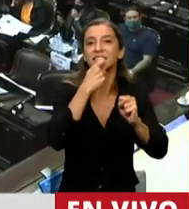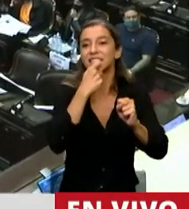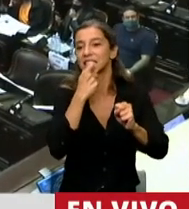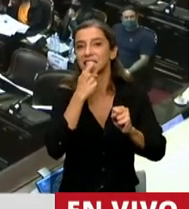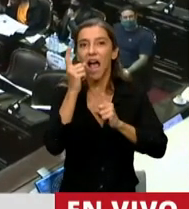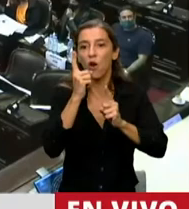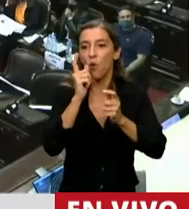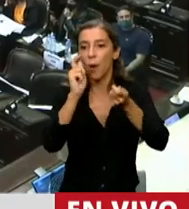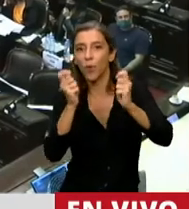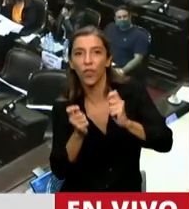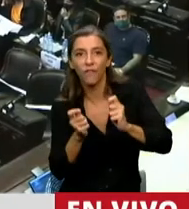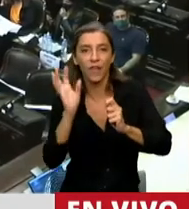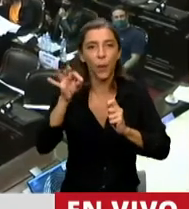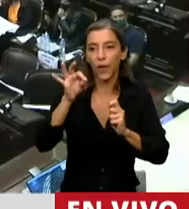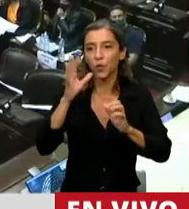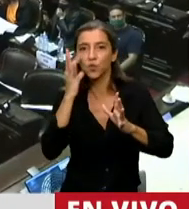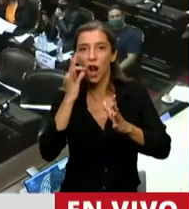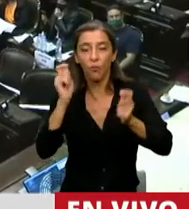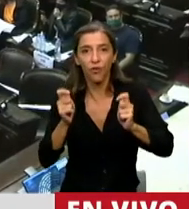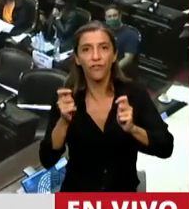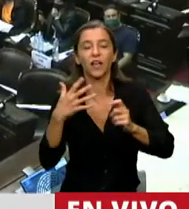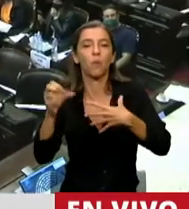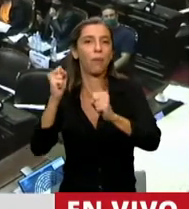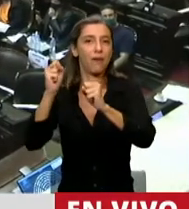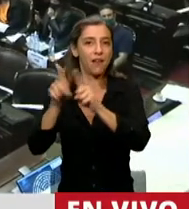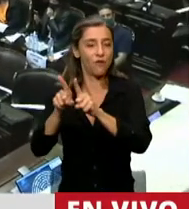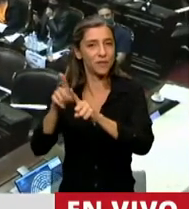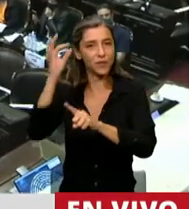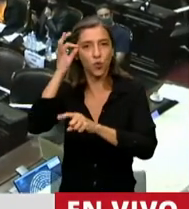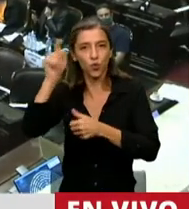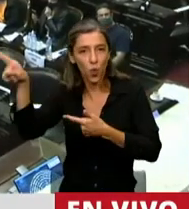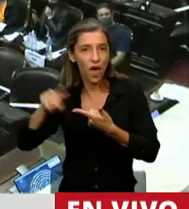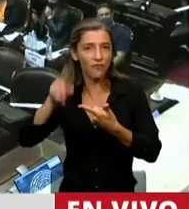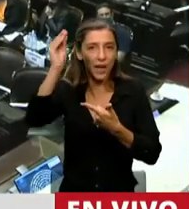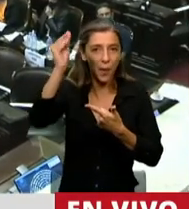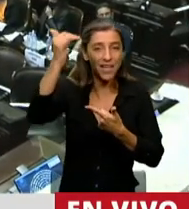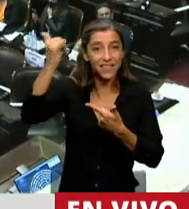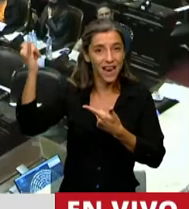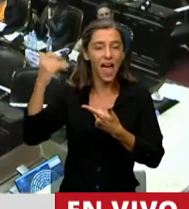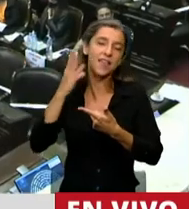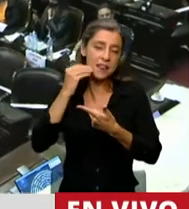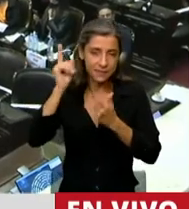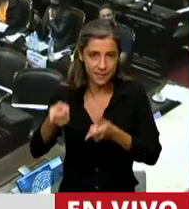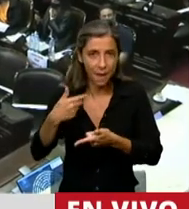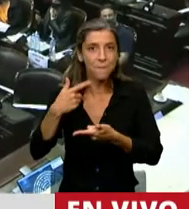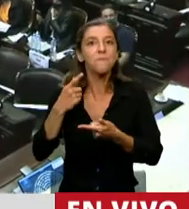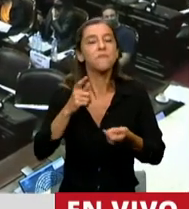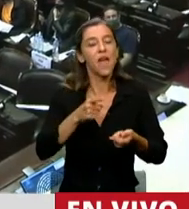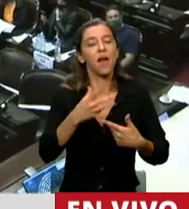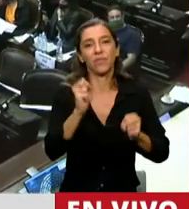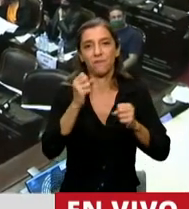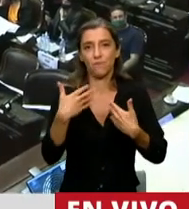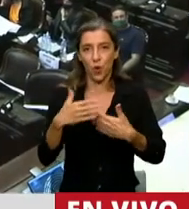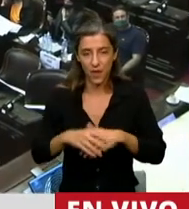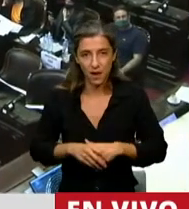alguna de las variantes del virus que andan circulando por Sudáfrica, por Brasil y por Inglaterra. Tucumán ha hecho también un